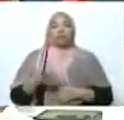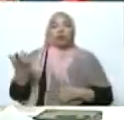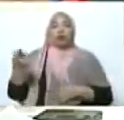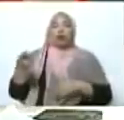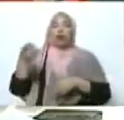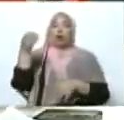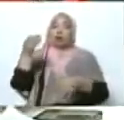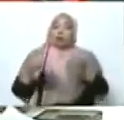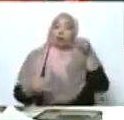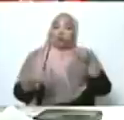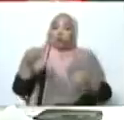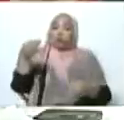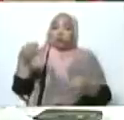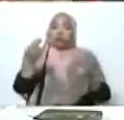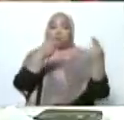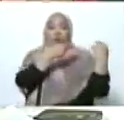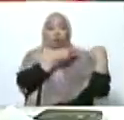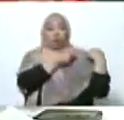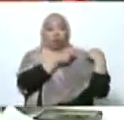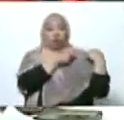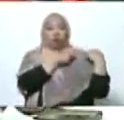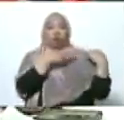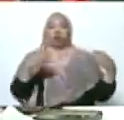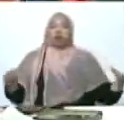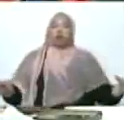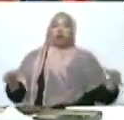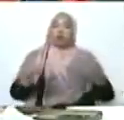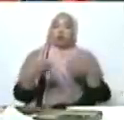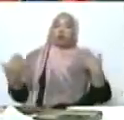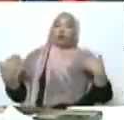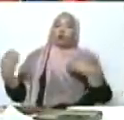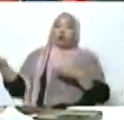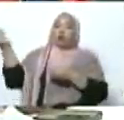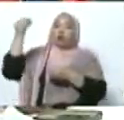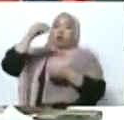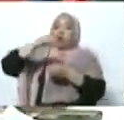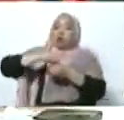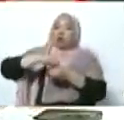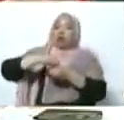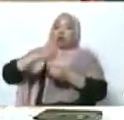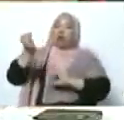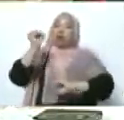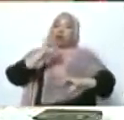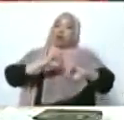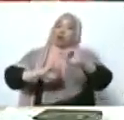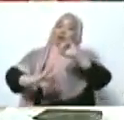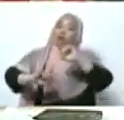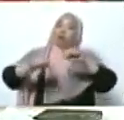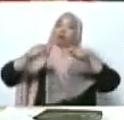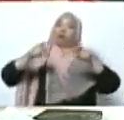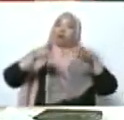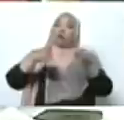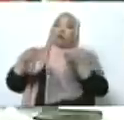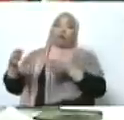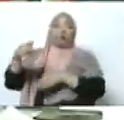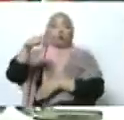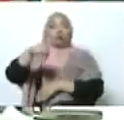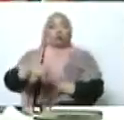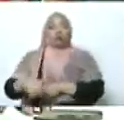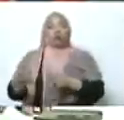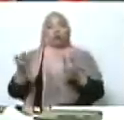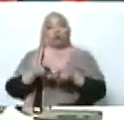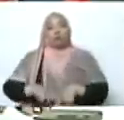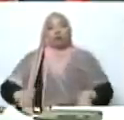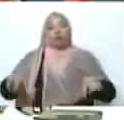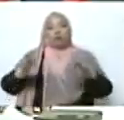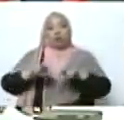jueces, incluye al Ministerio Público, incluye a la defensa pública, incluye a los organismos de